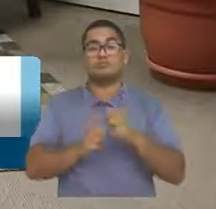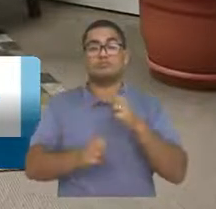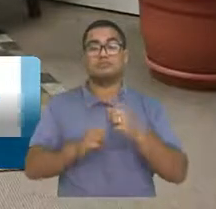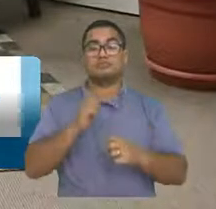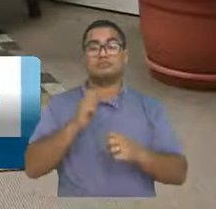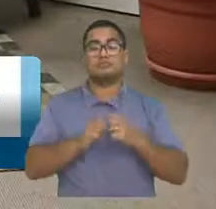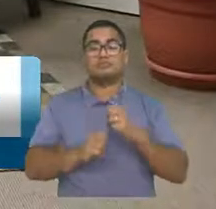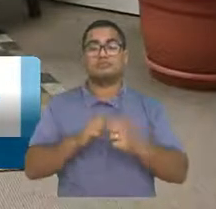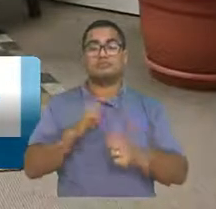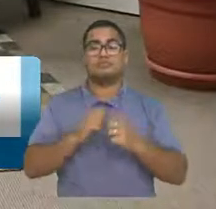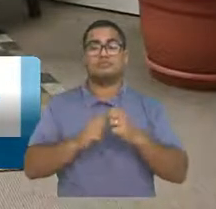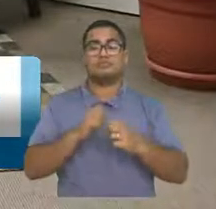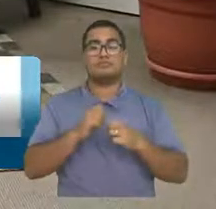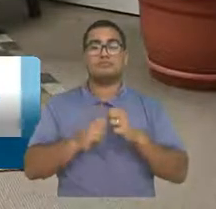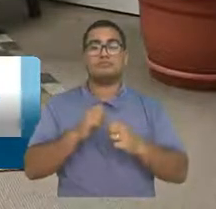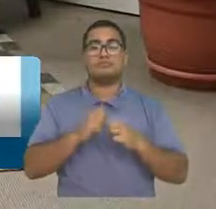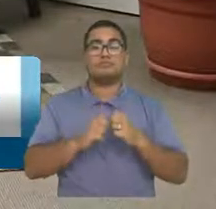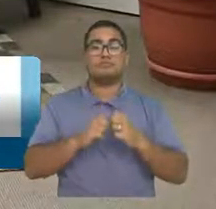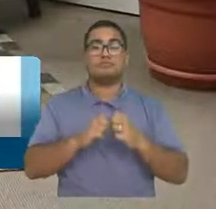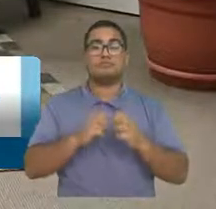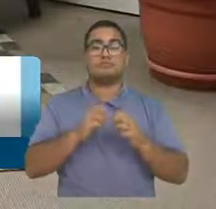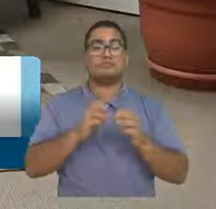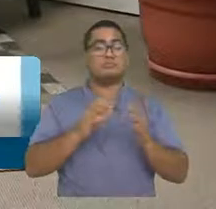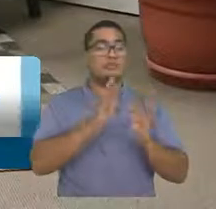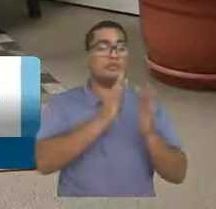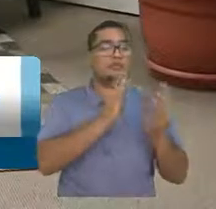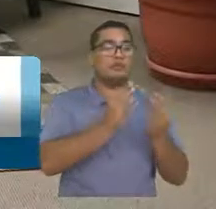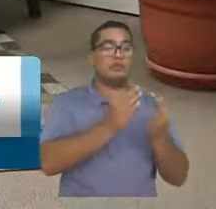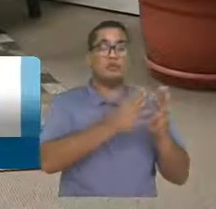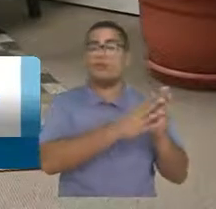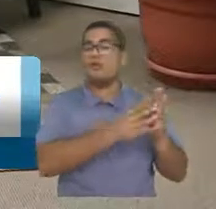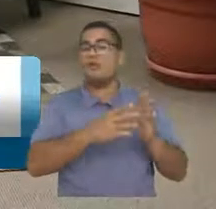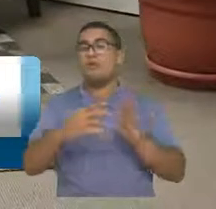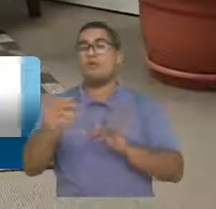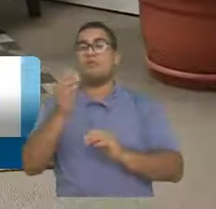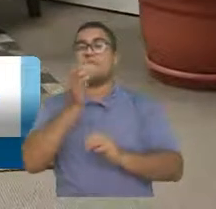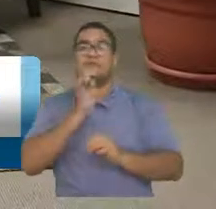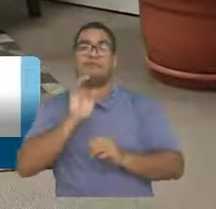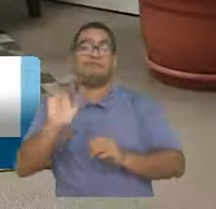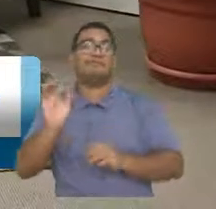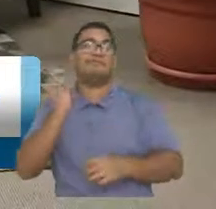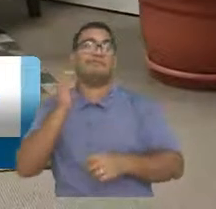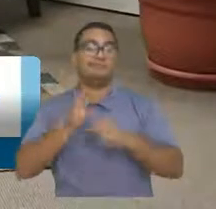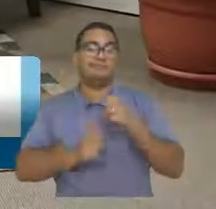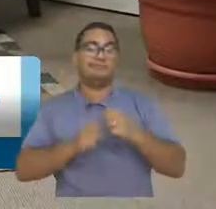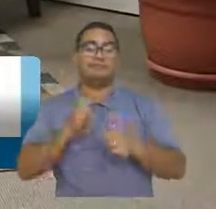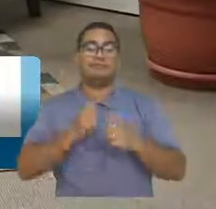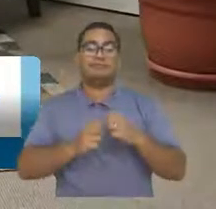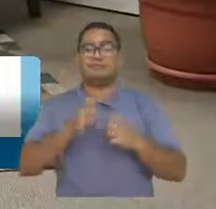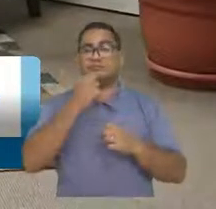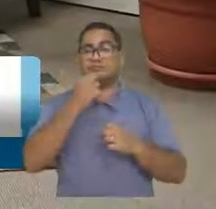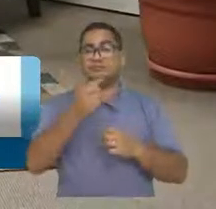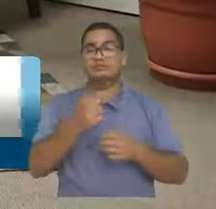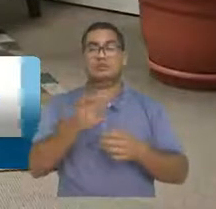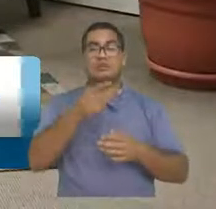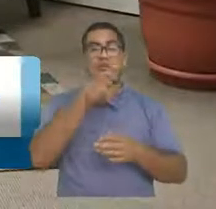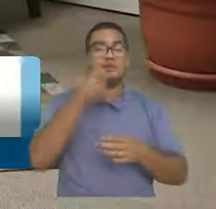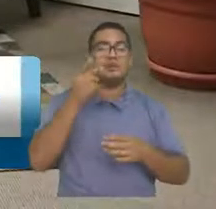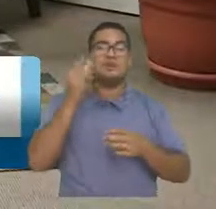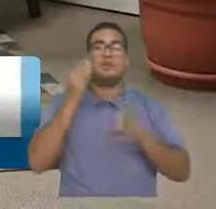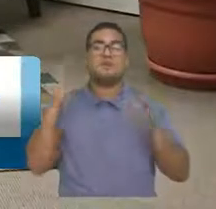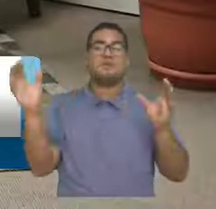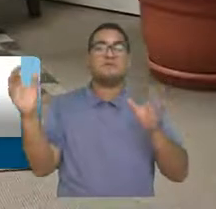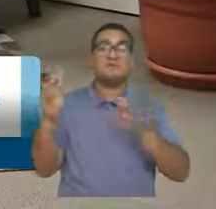los problemas del estrés que absorben, que genera la disfunción de la familia, los pleitos entre los